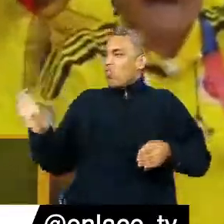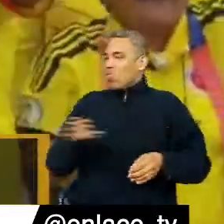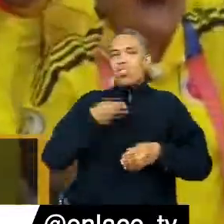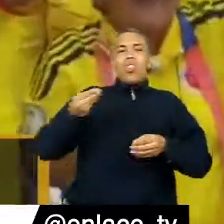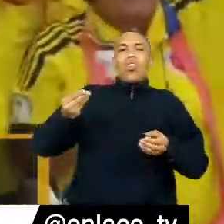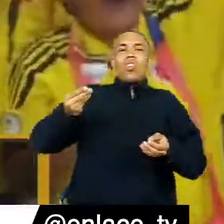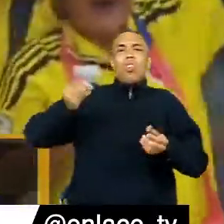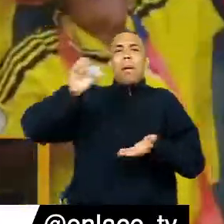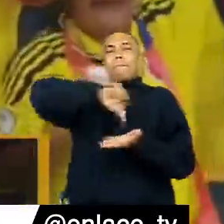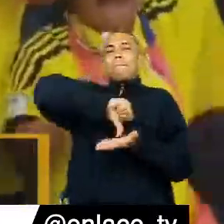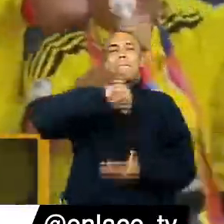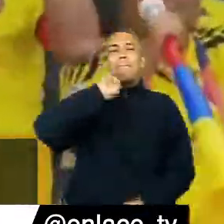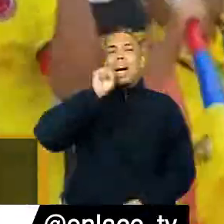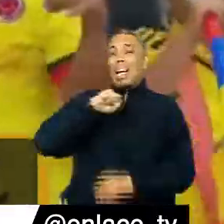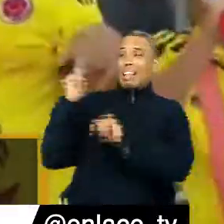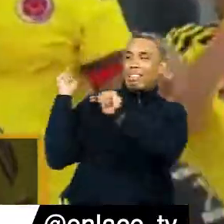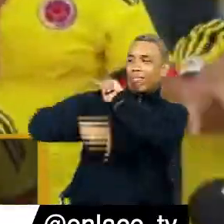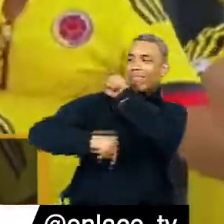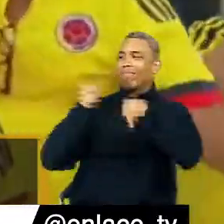están para acompañar a la selección.